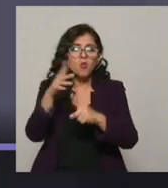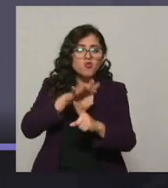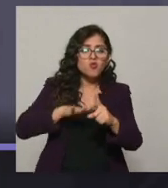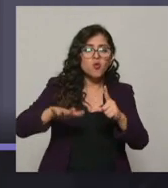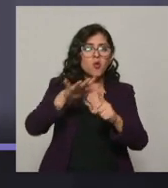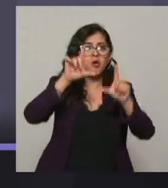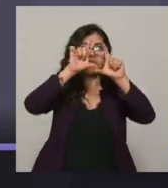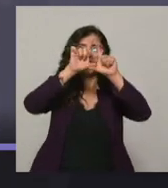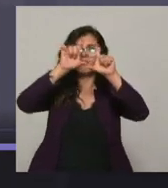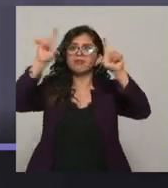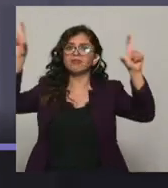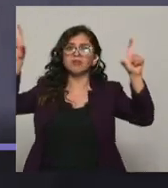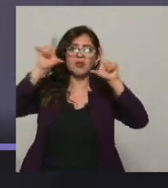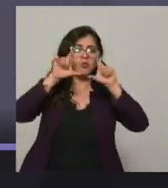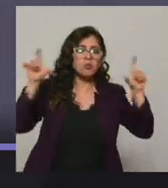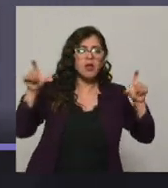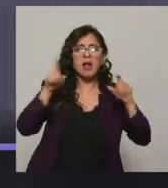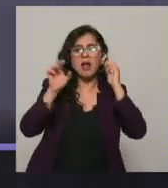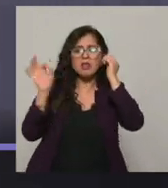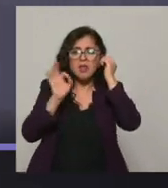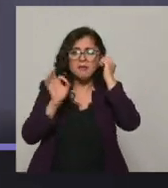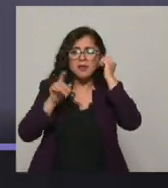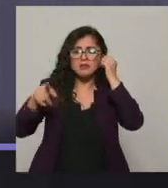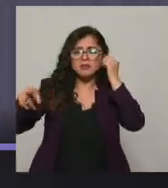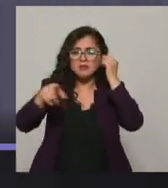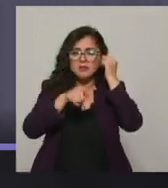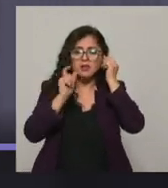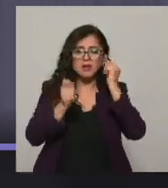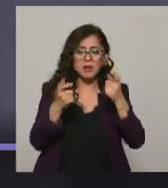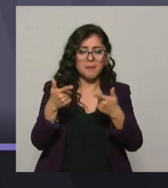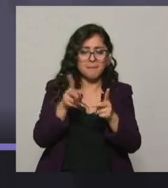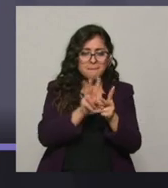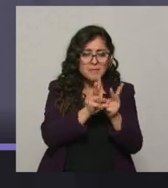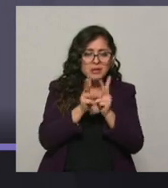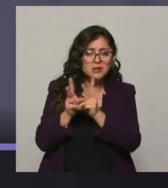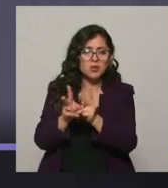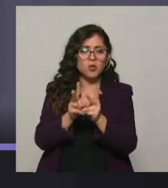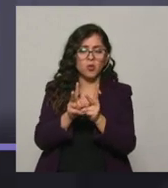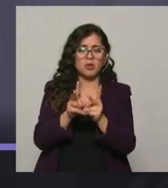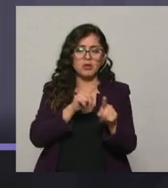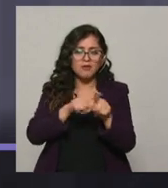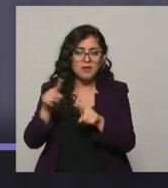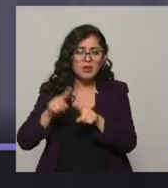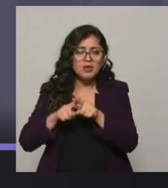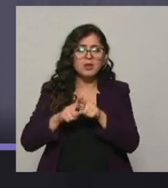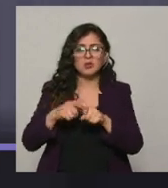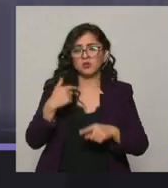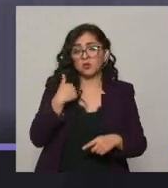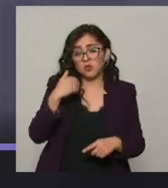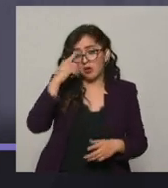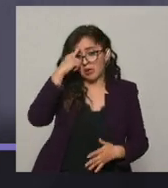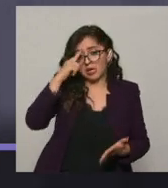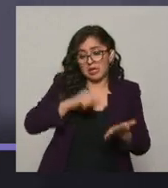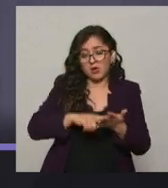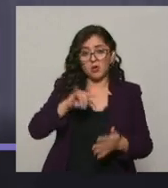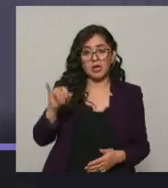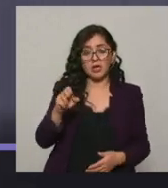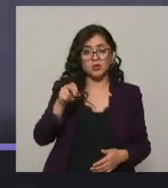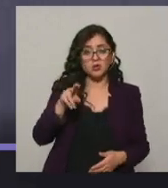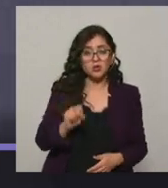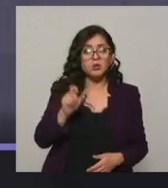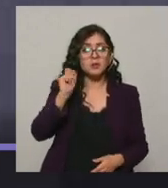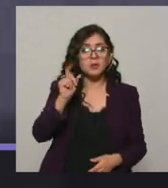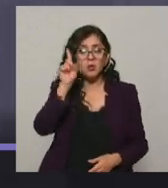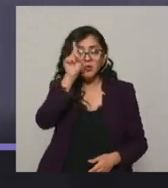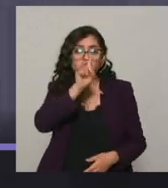protegidas. Es un intento, un esfuerzo que hacen los vecinos, pero creemos que, como bien dice Jesús, atender la